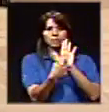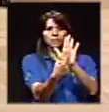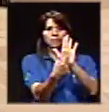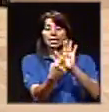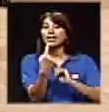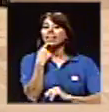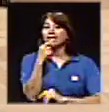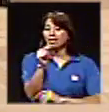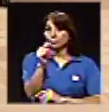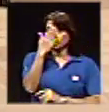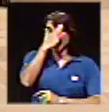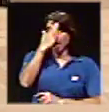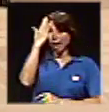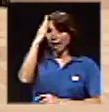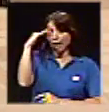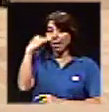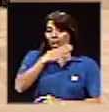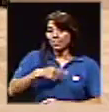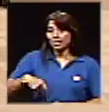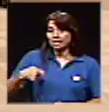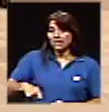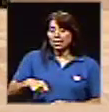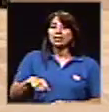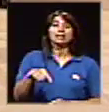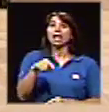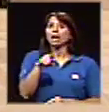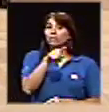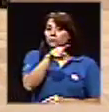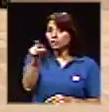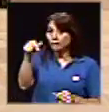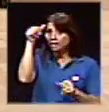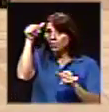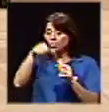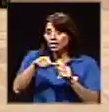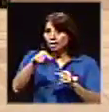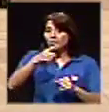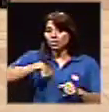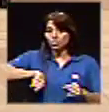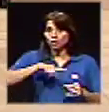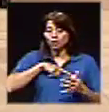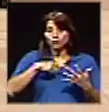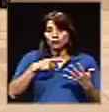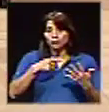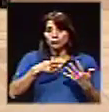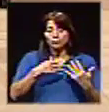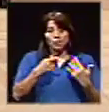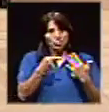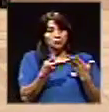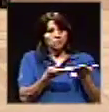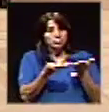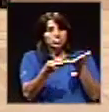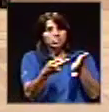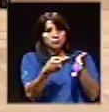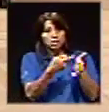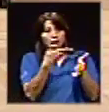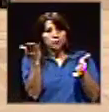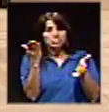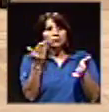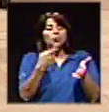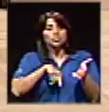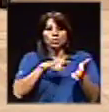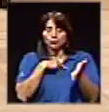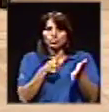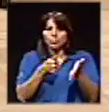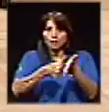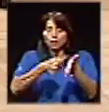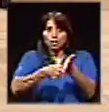lo menos a los más importantes de estos 18 puntos, nosotros vamos adelante y damos los votos para una vía rápida, conociendo cómo